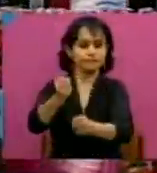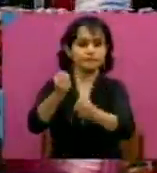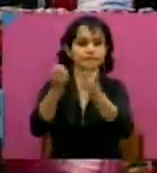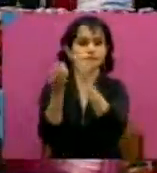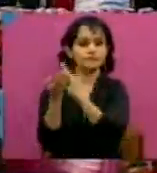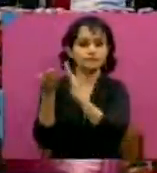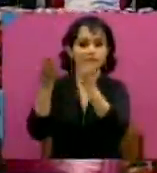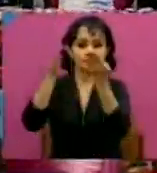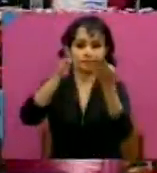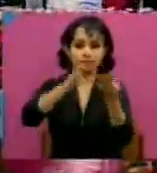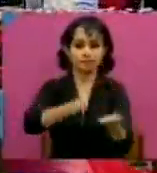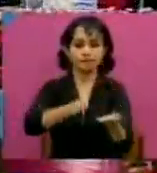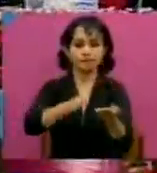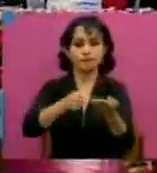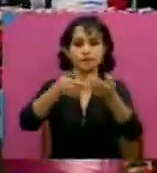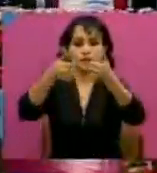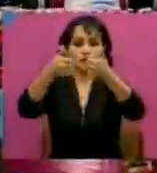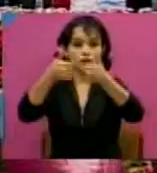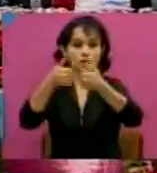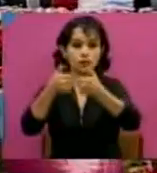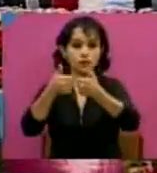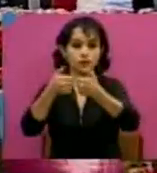vencedor